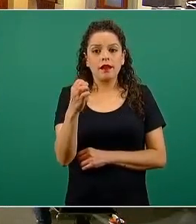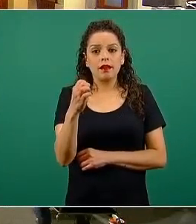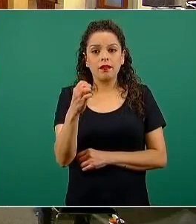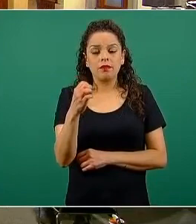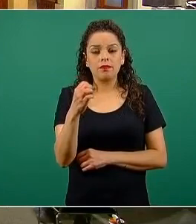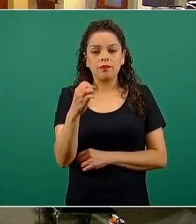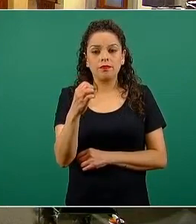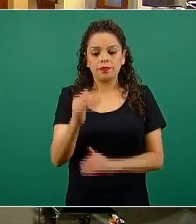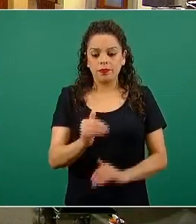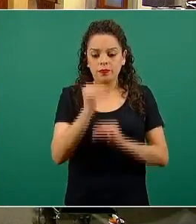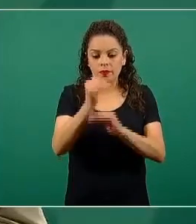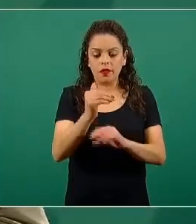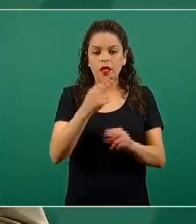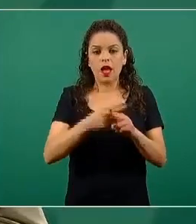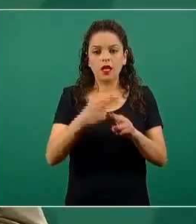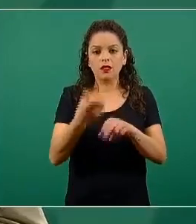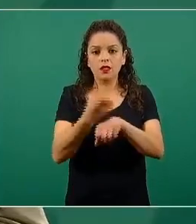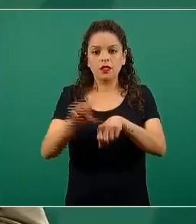semana 50,